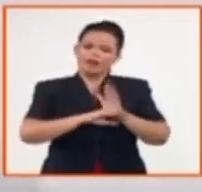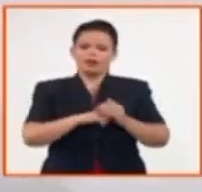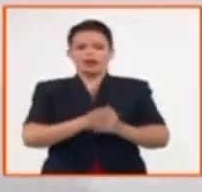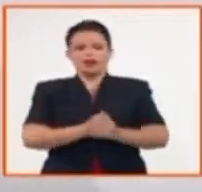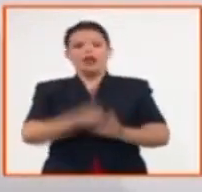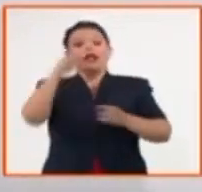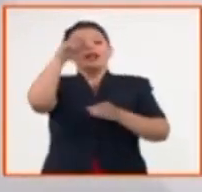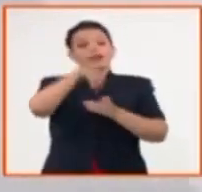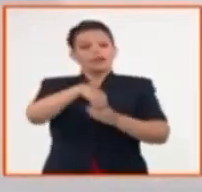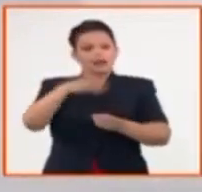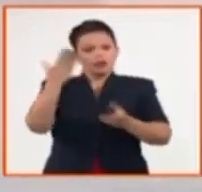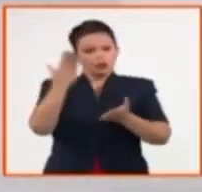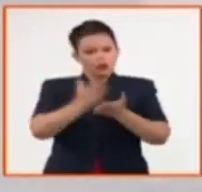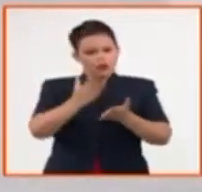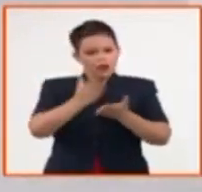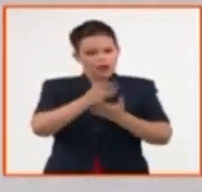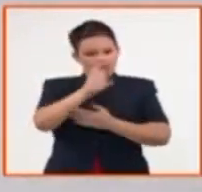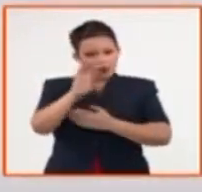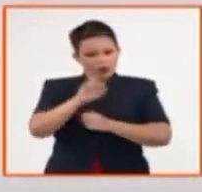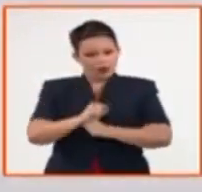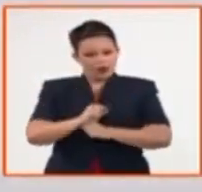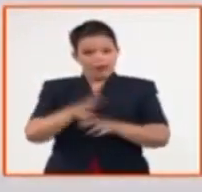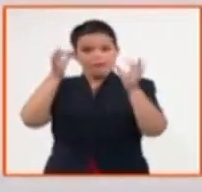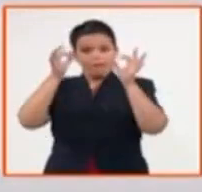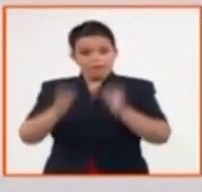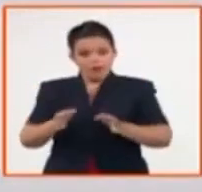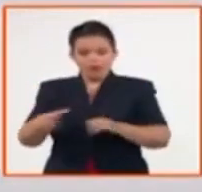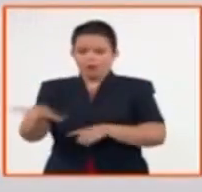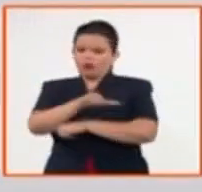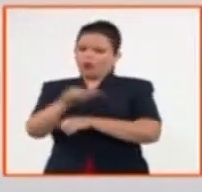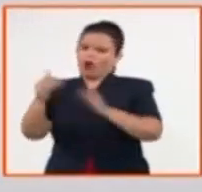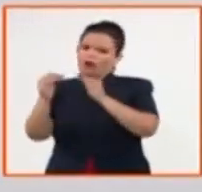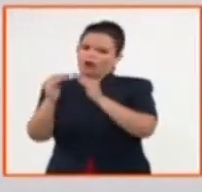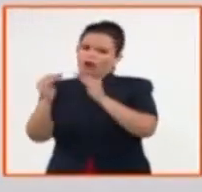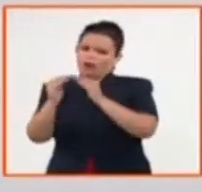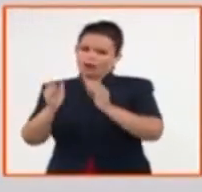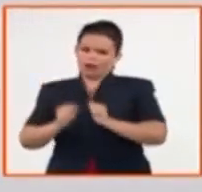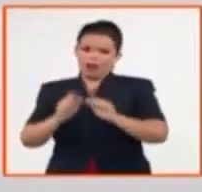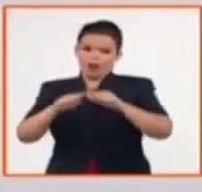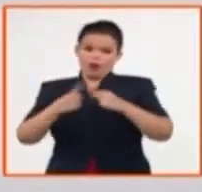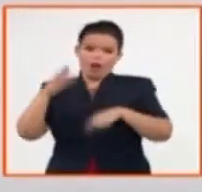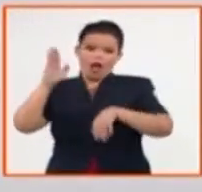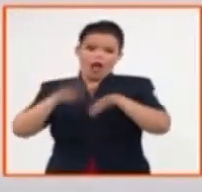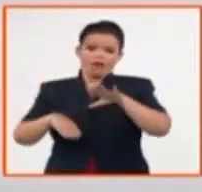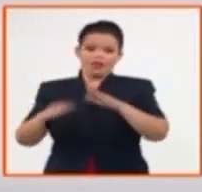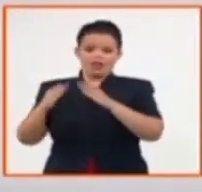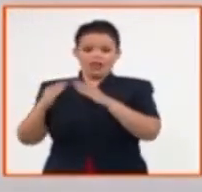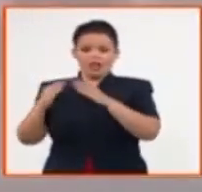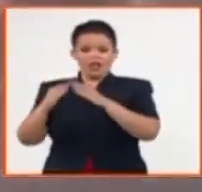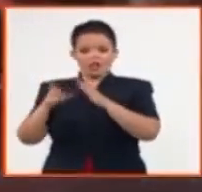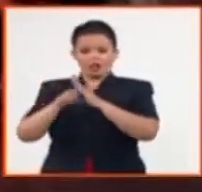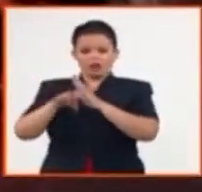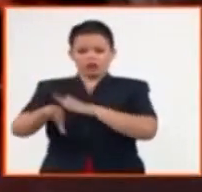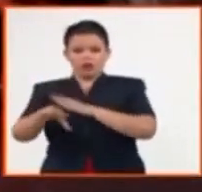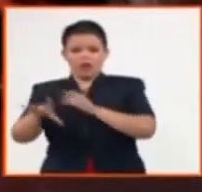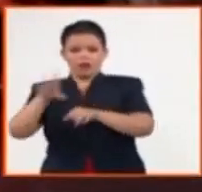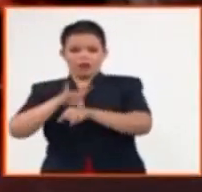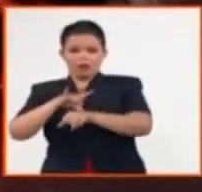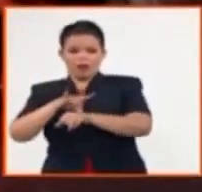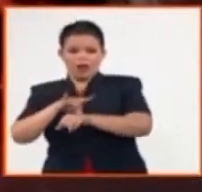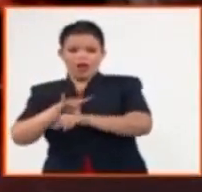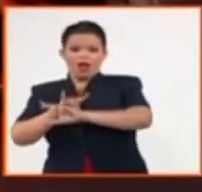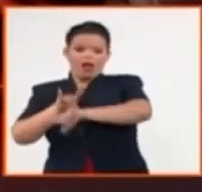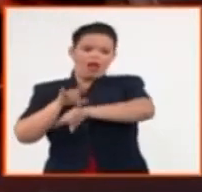familiar y comunitario. Hay cuestiones que en ocasiones se enferman en la comunidad y entonces es un riesgo que nosotros podamos estar corriendo a retornar a las